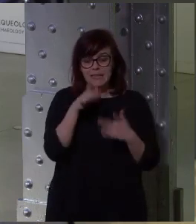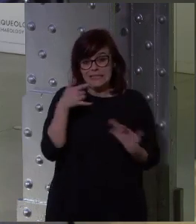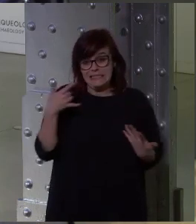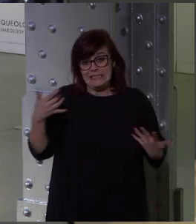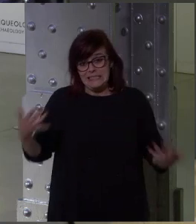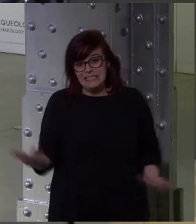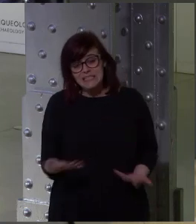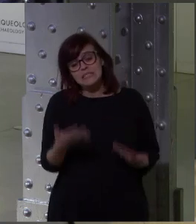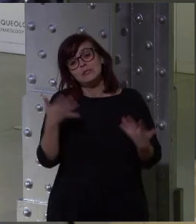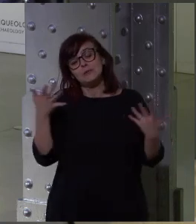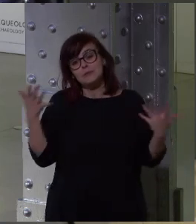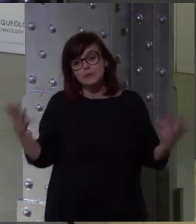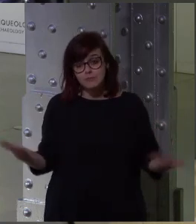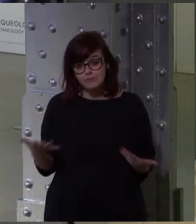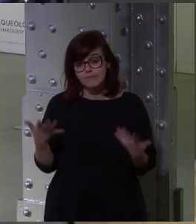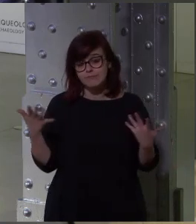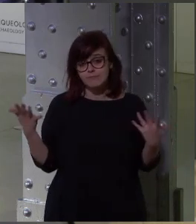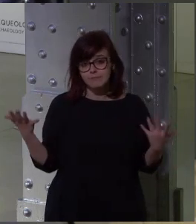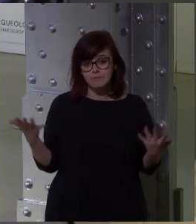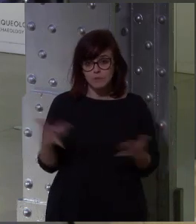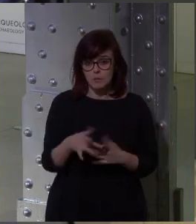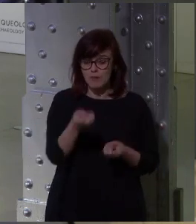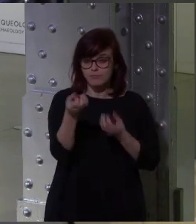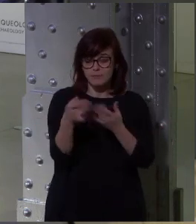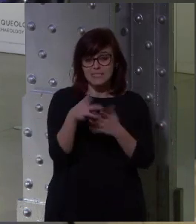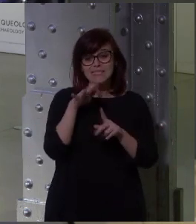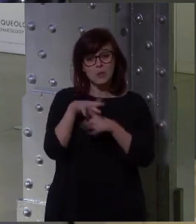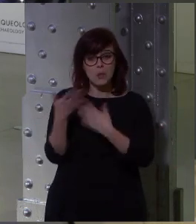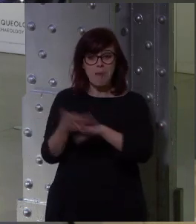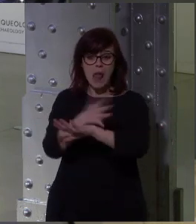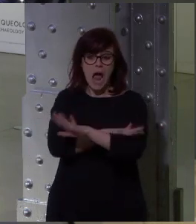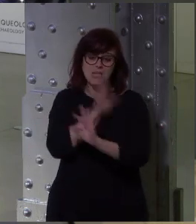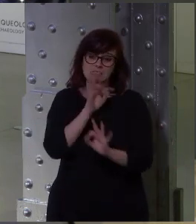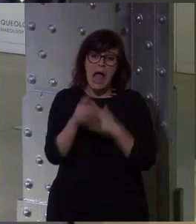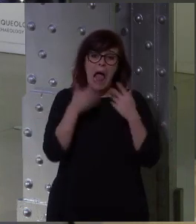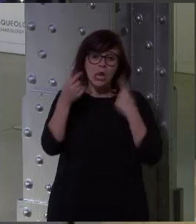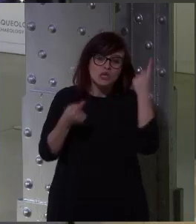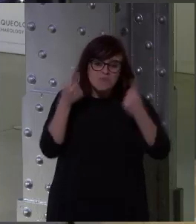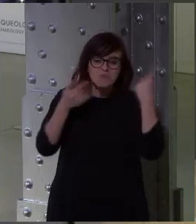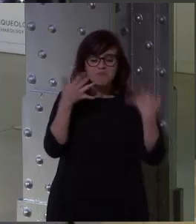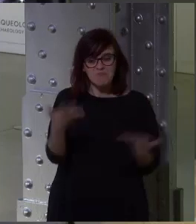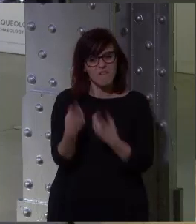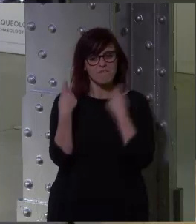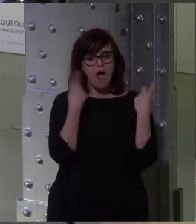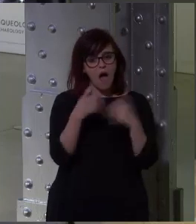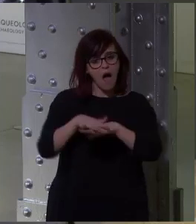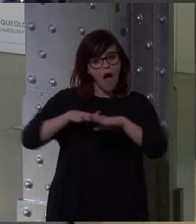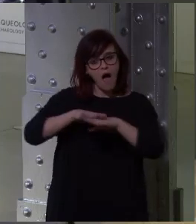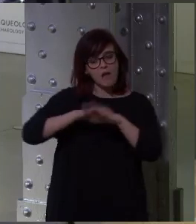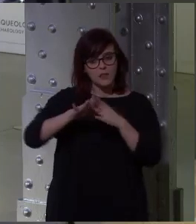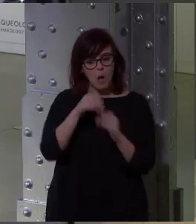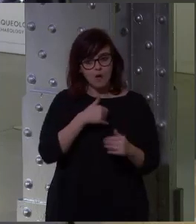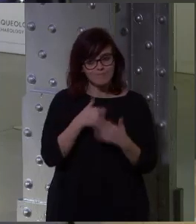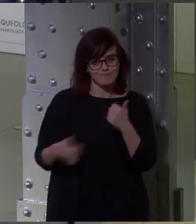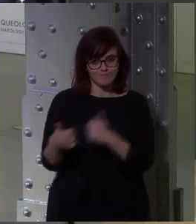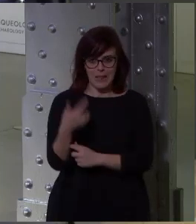bueno, yo también he comentado el caso en Baleares, hay algo, pero falta realmente ponerse en esa